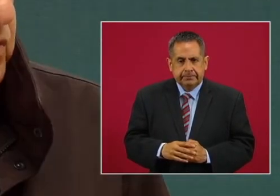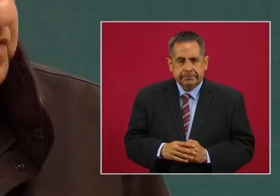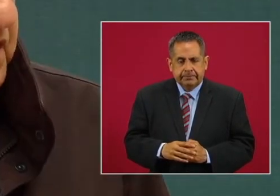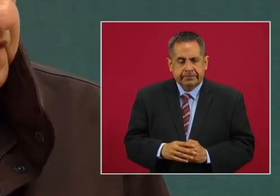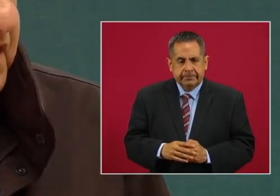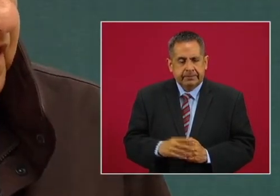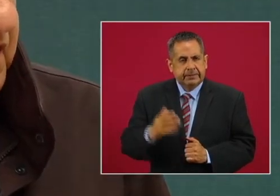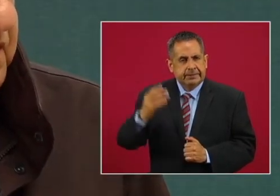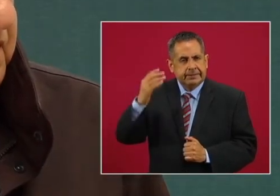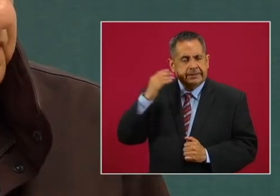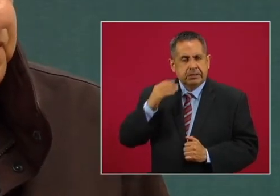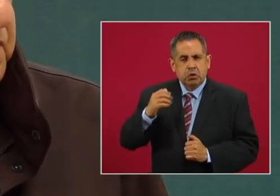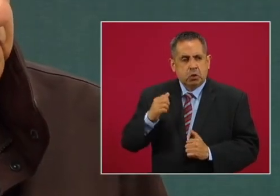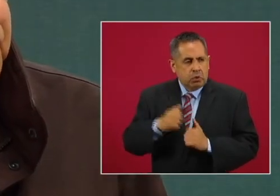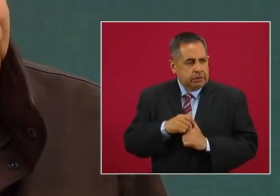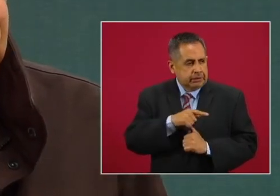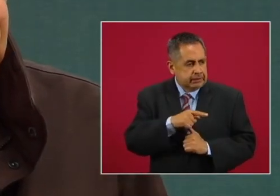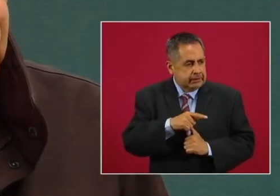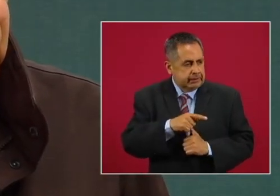injusticias